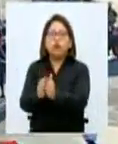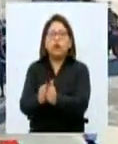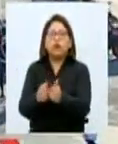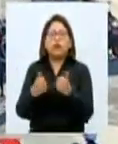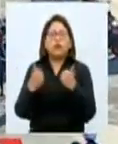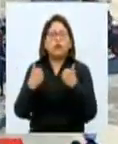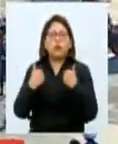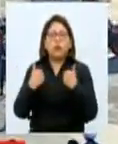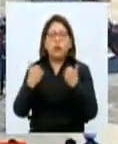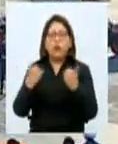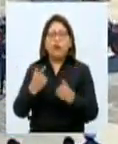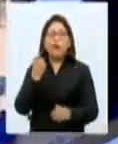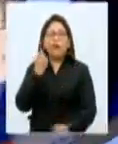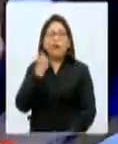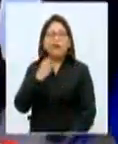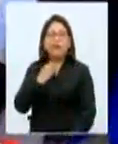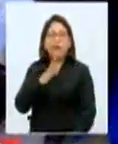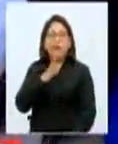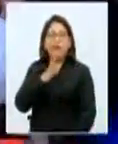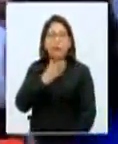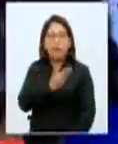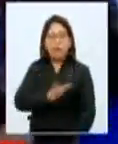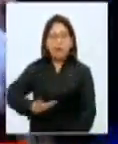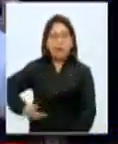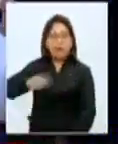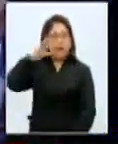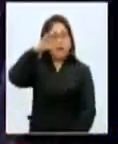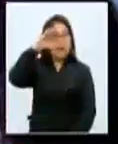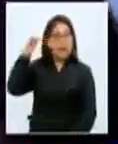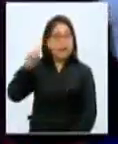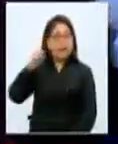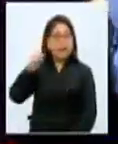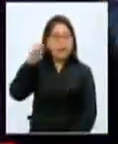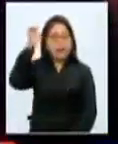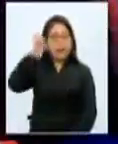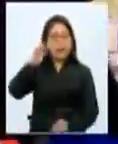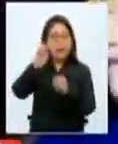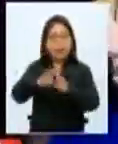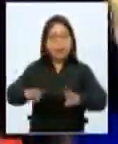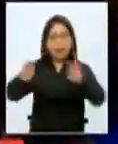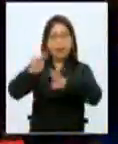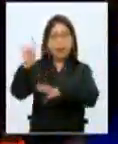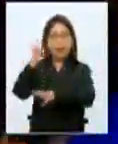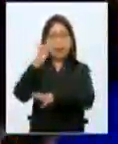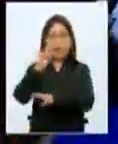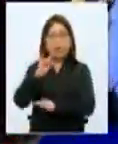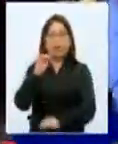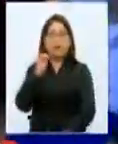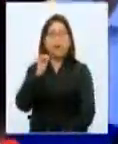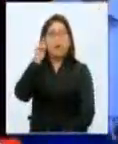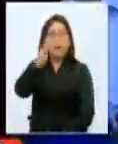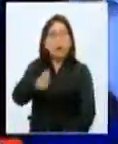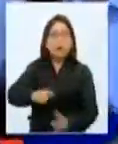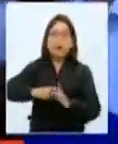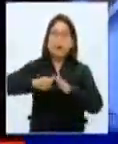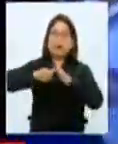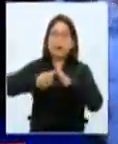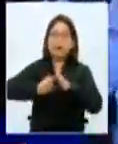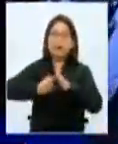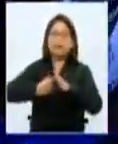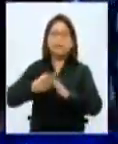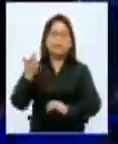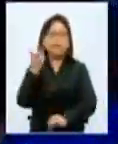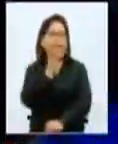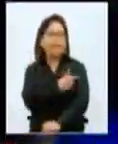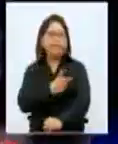ser arduo, sin duda alguna, de los servicios departamentales de salud. Mire usted las imágenes en este momento desde el aeropuerto